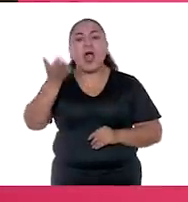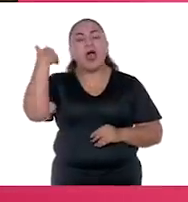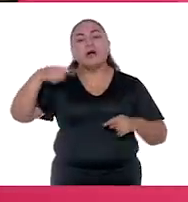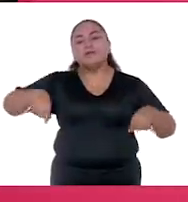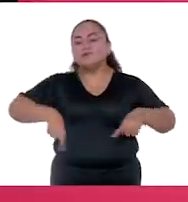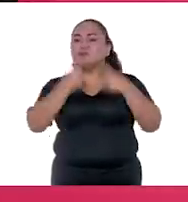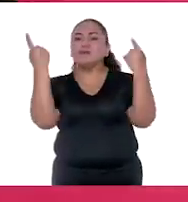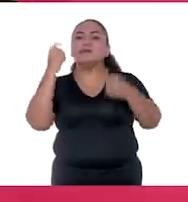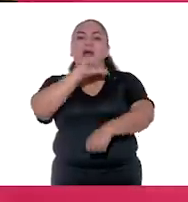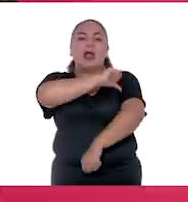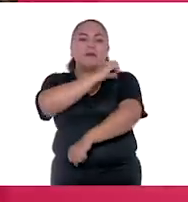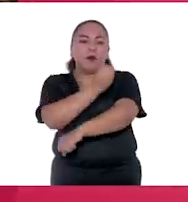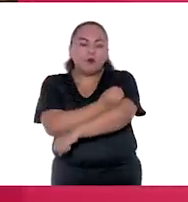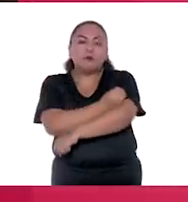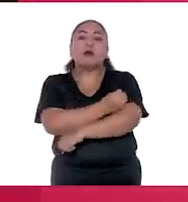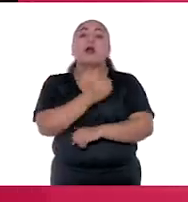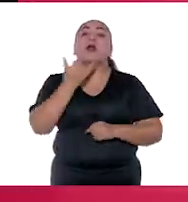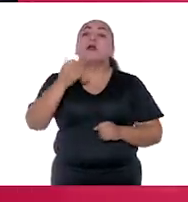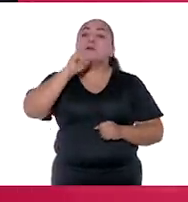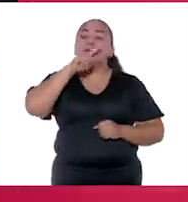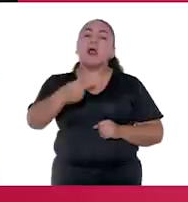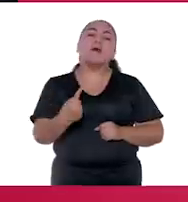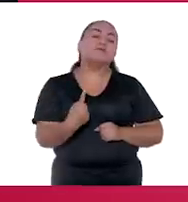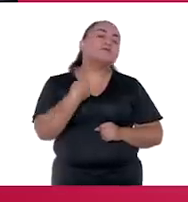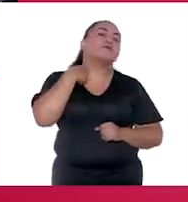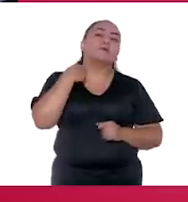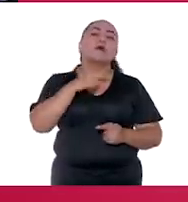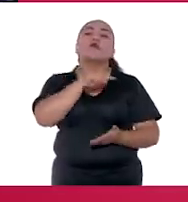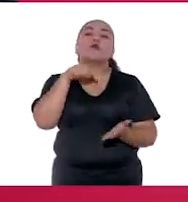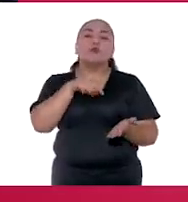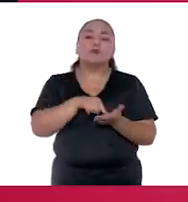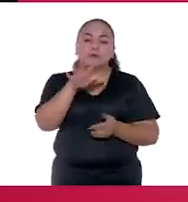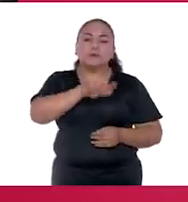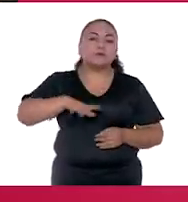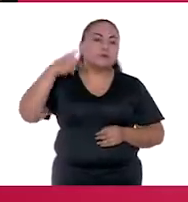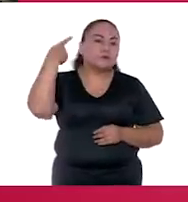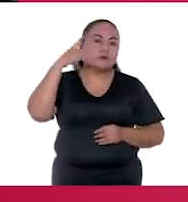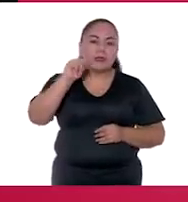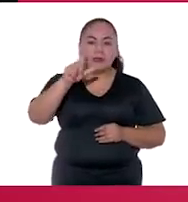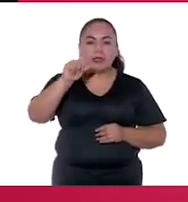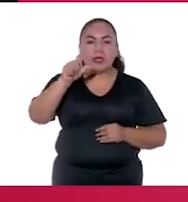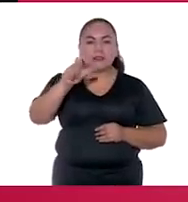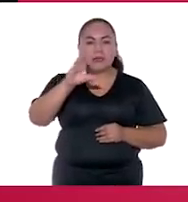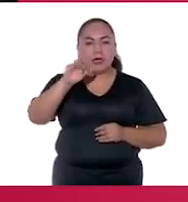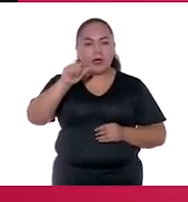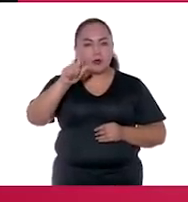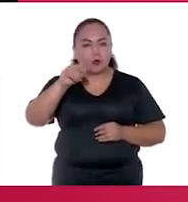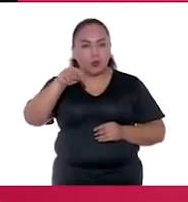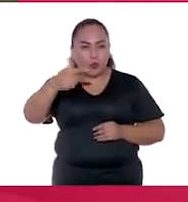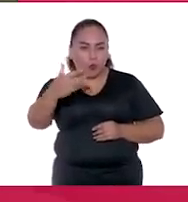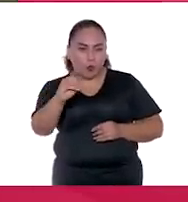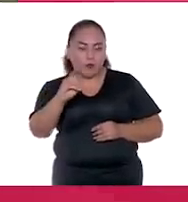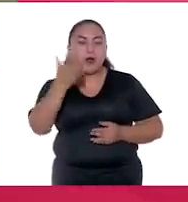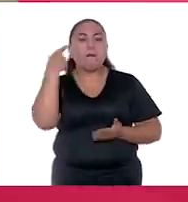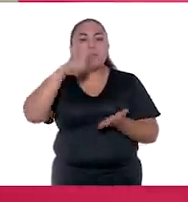Obregón y su asesinato ocurrido en Tlaxcaltongo, Puebla, en 1920.